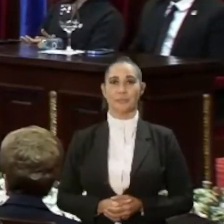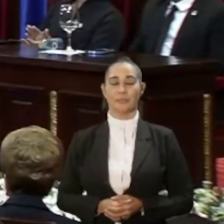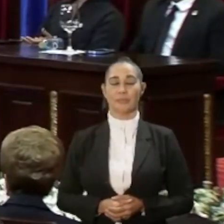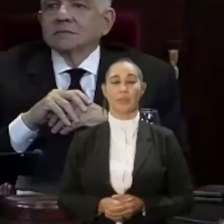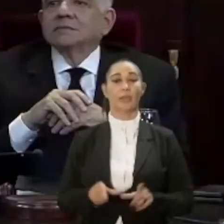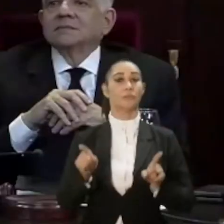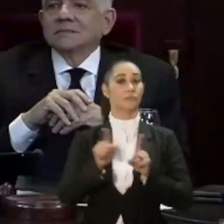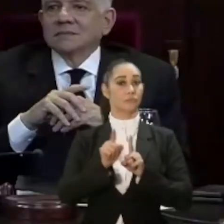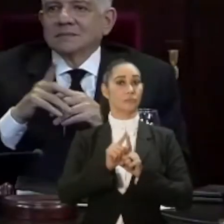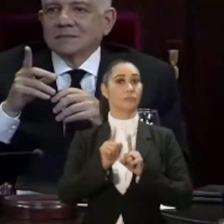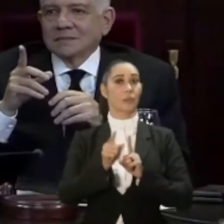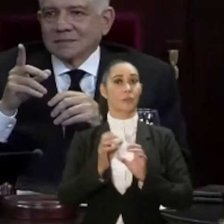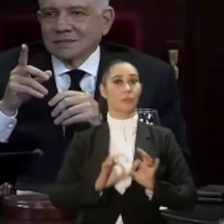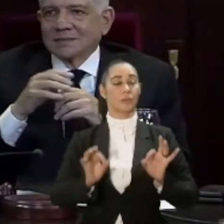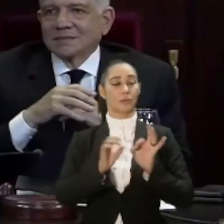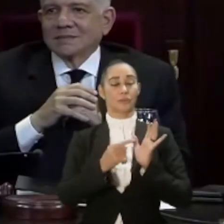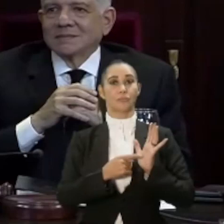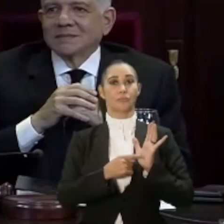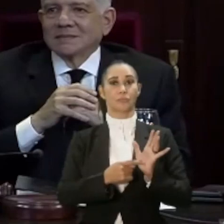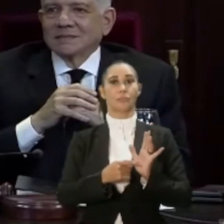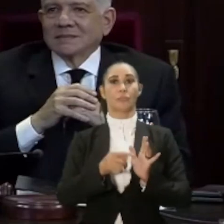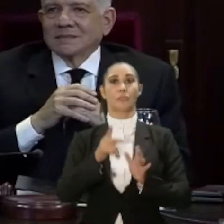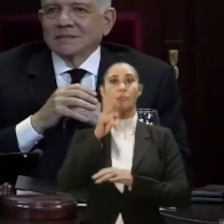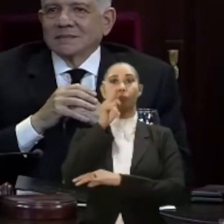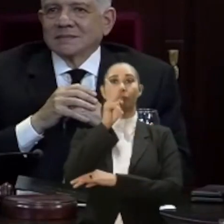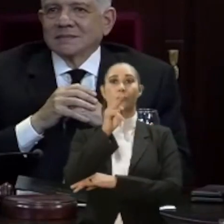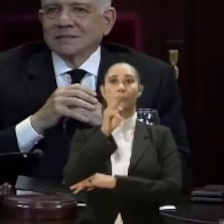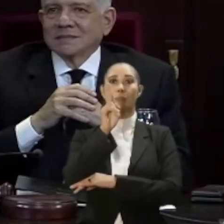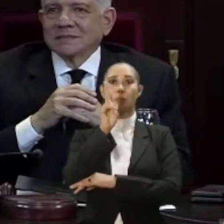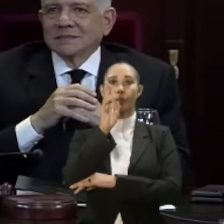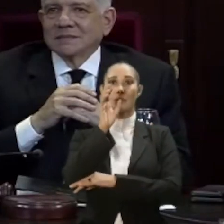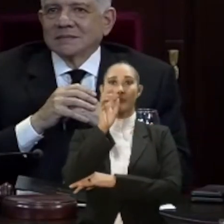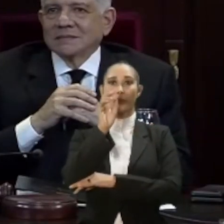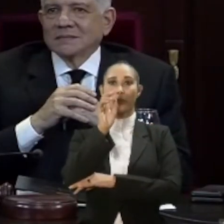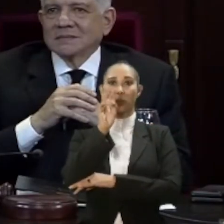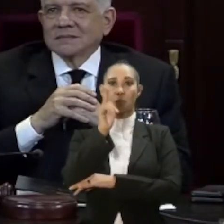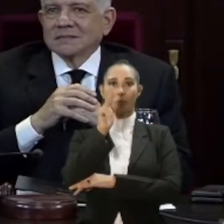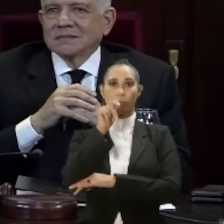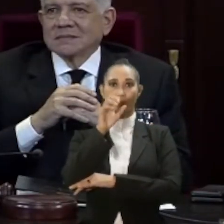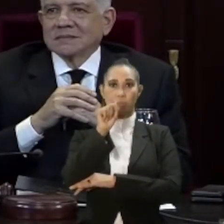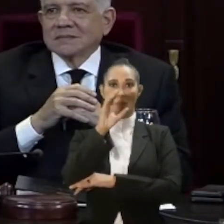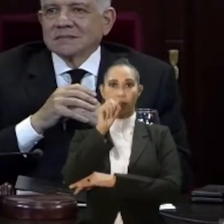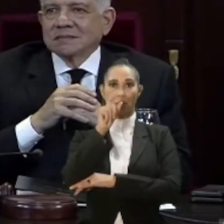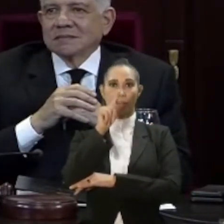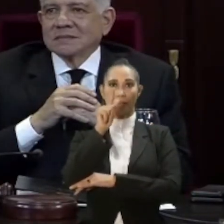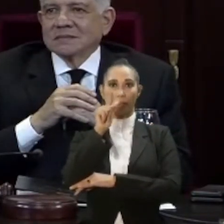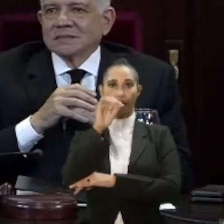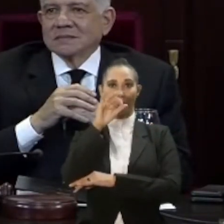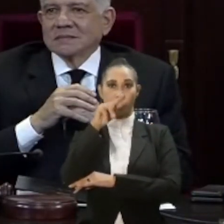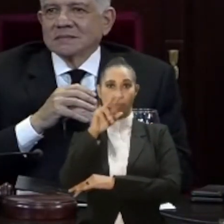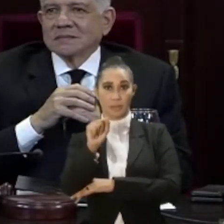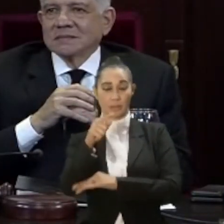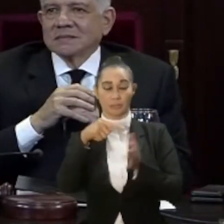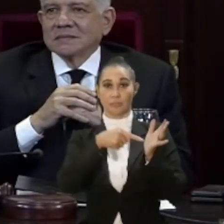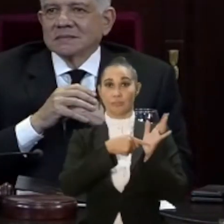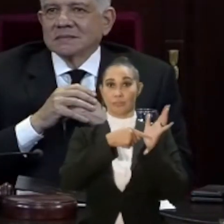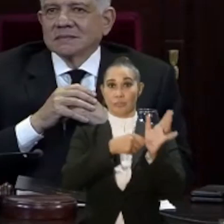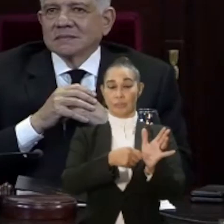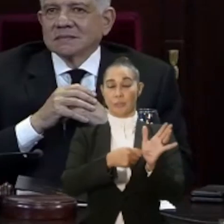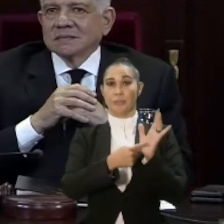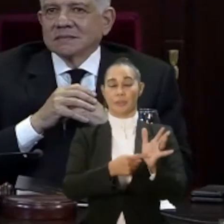quiero señalar que Punta Catalina, convertida ya en empresa pública de capital 100%